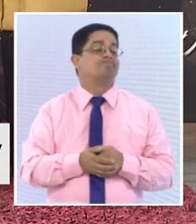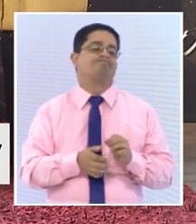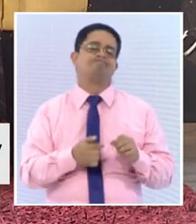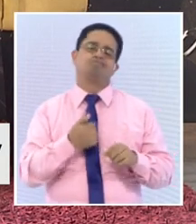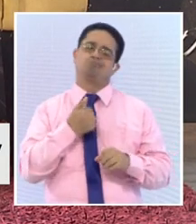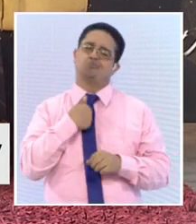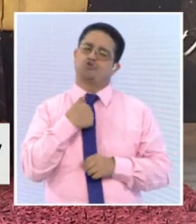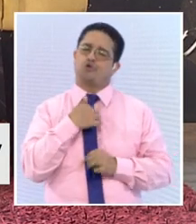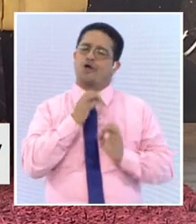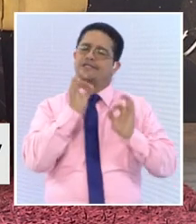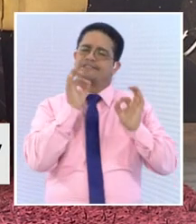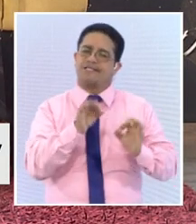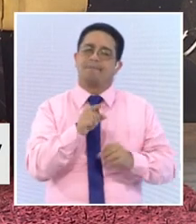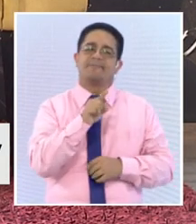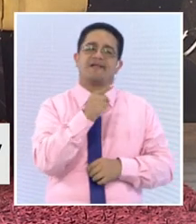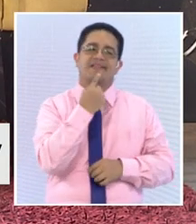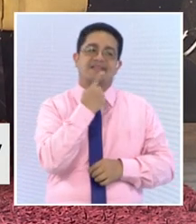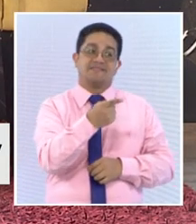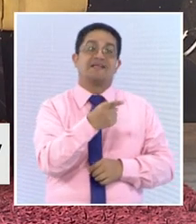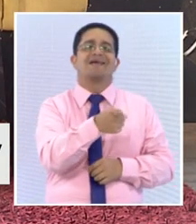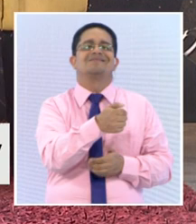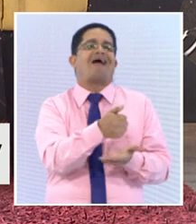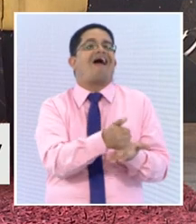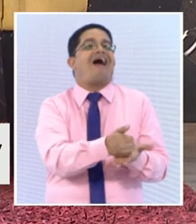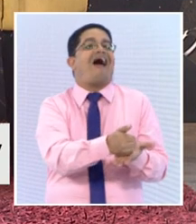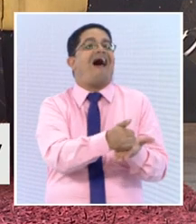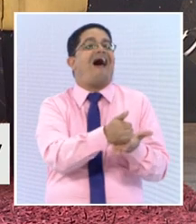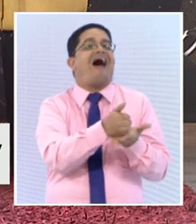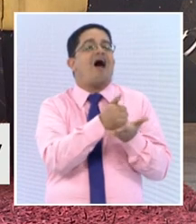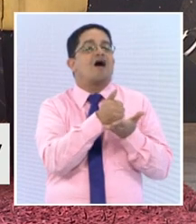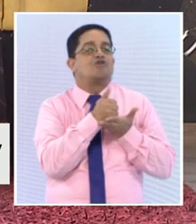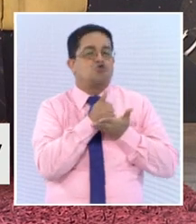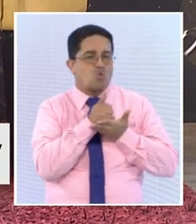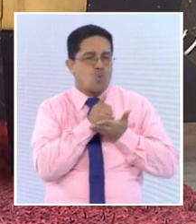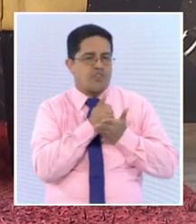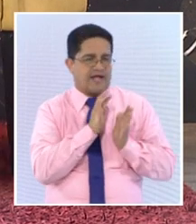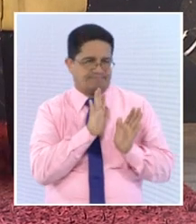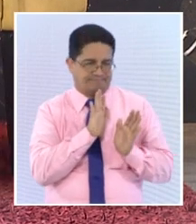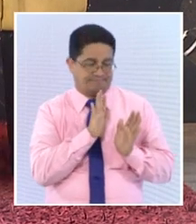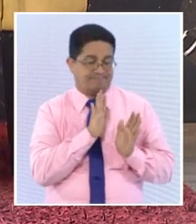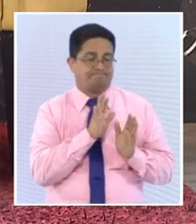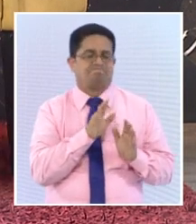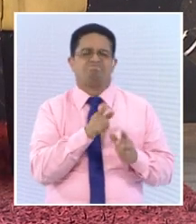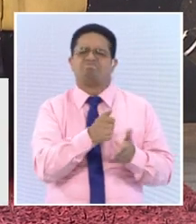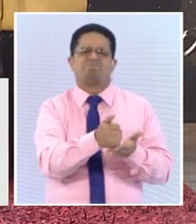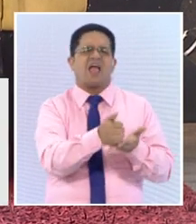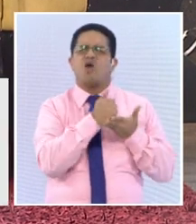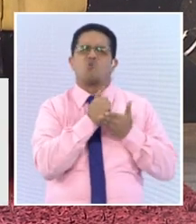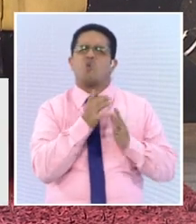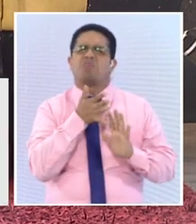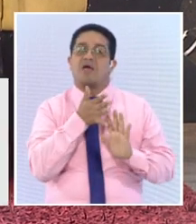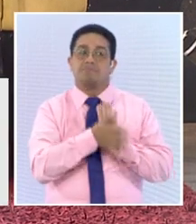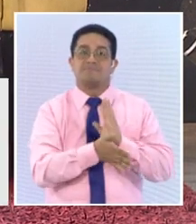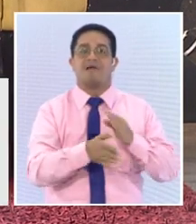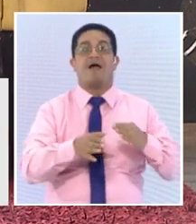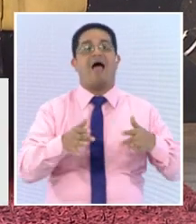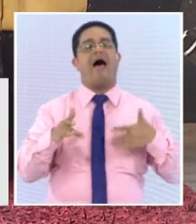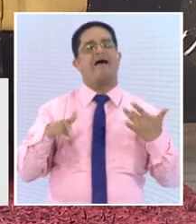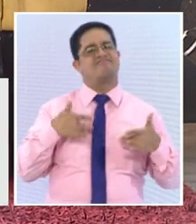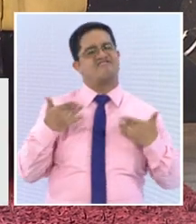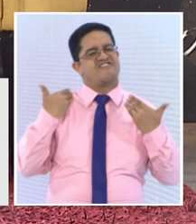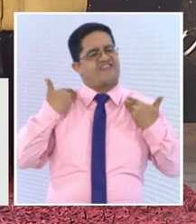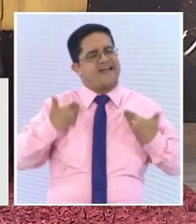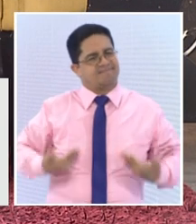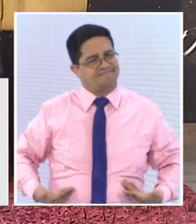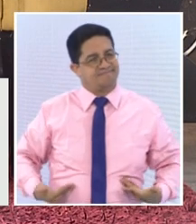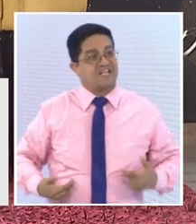dicho que esos son suplementos, complementos. ¿De qué? De una actividad física. No pretendamos que